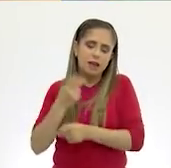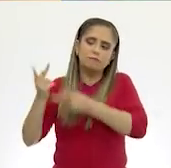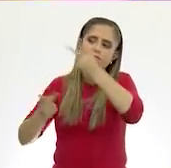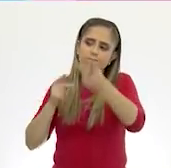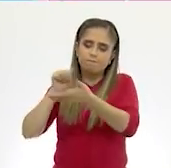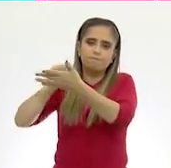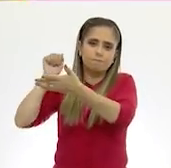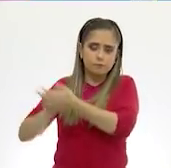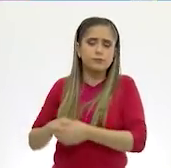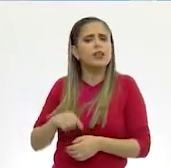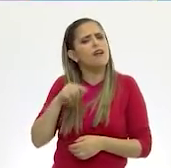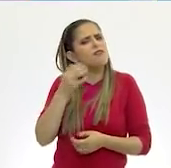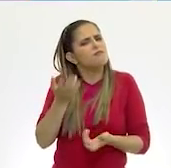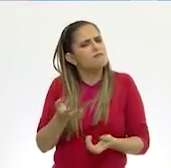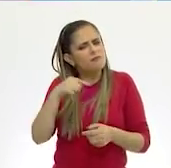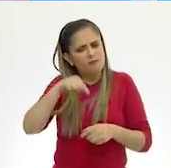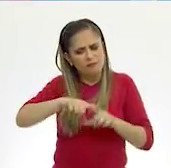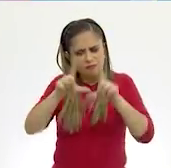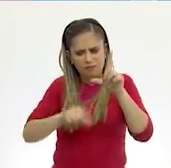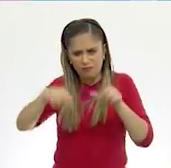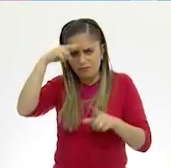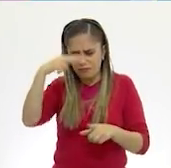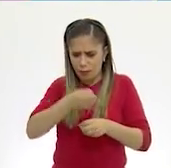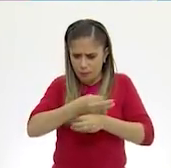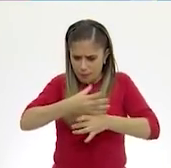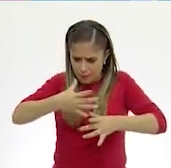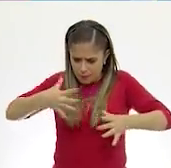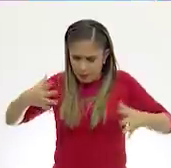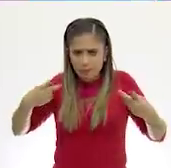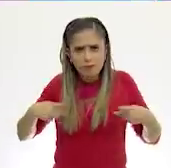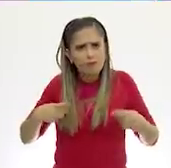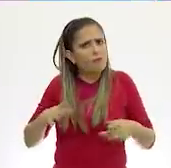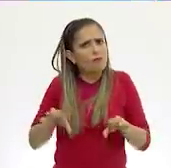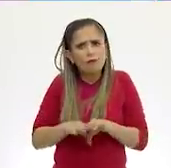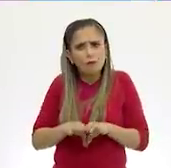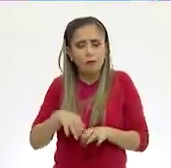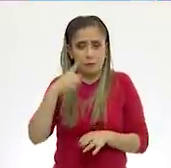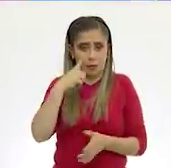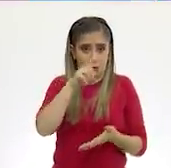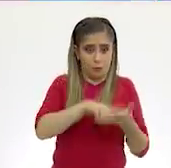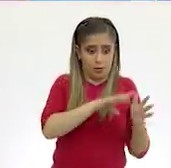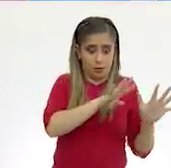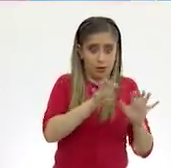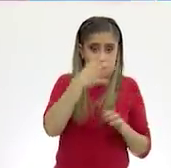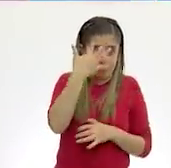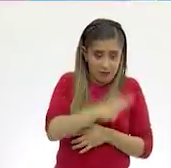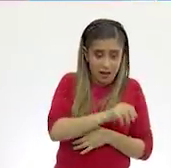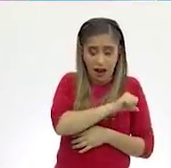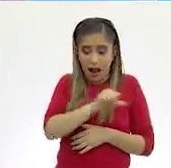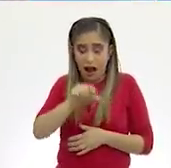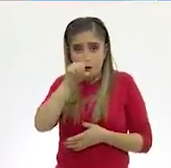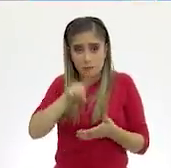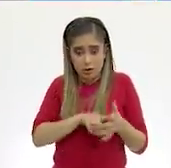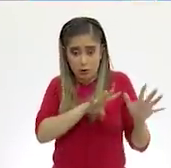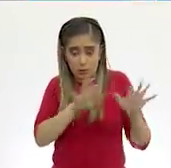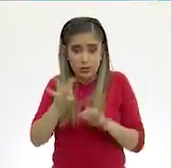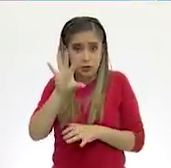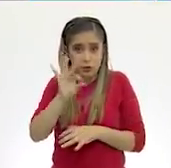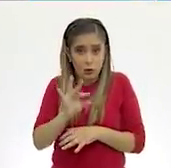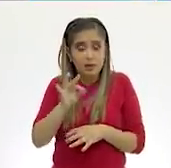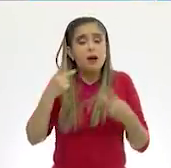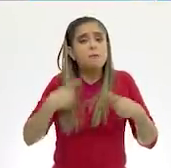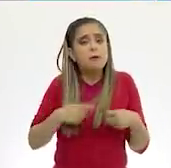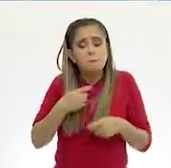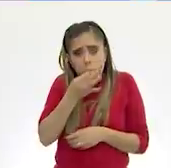de la población. Observamos que de 1910 a 1940, la población no llegaba